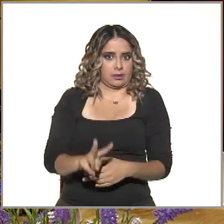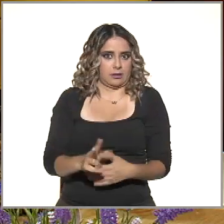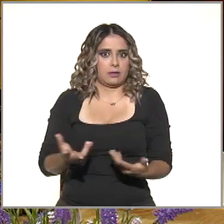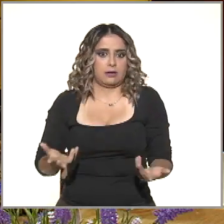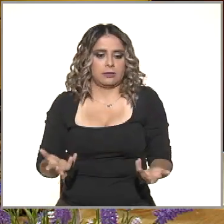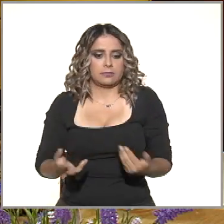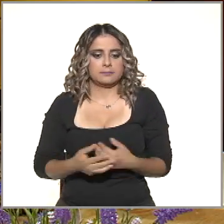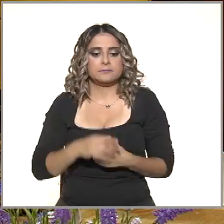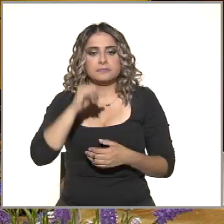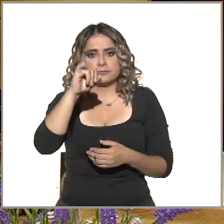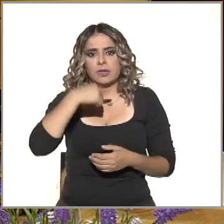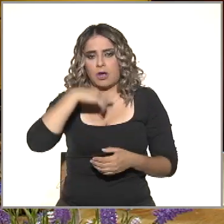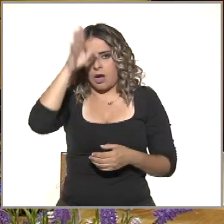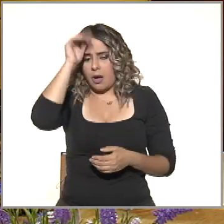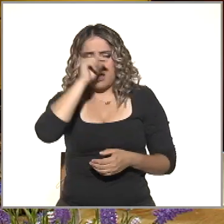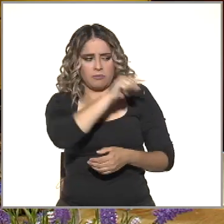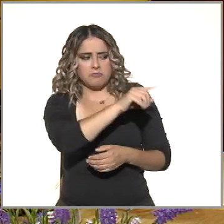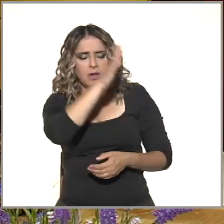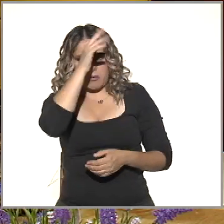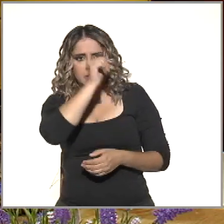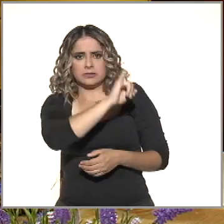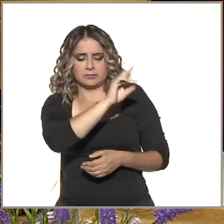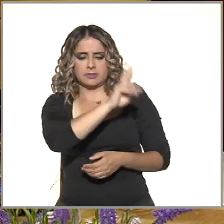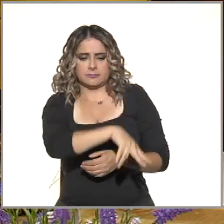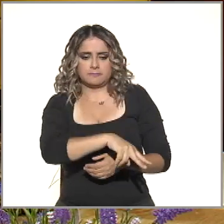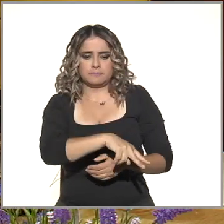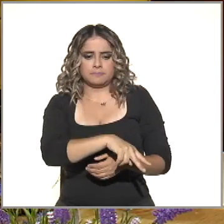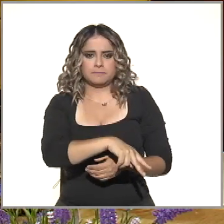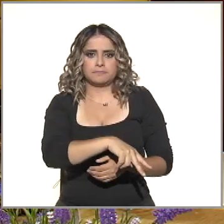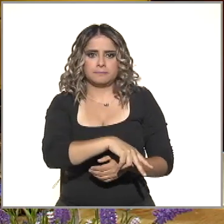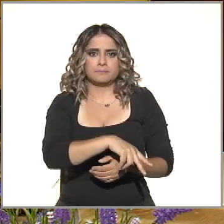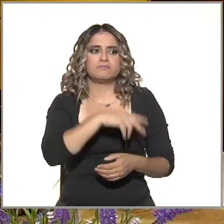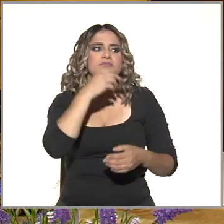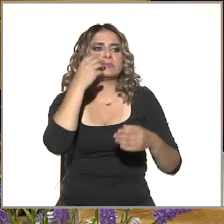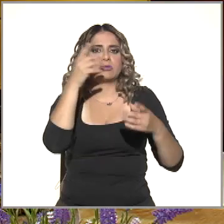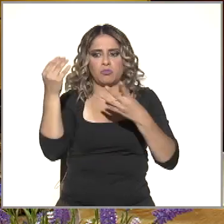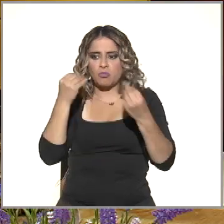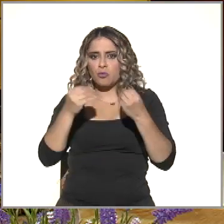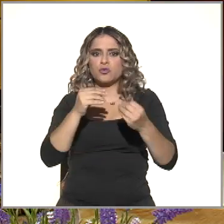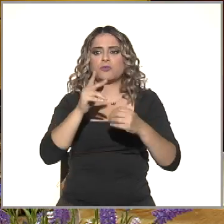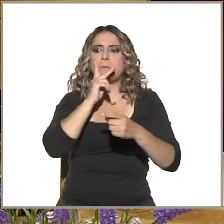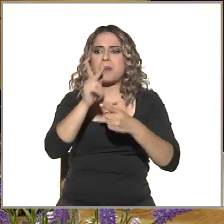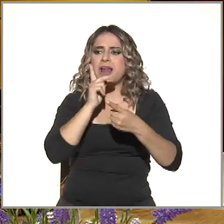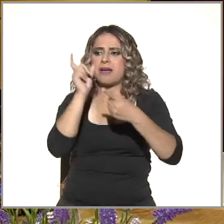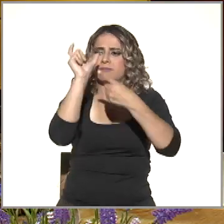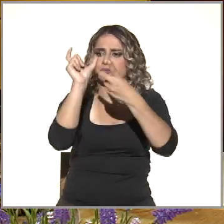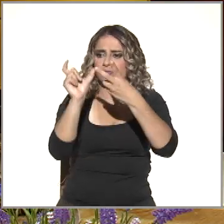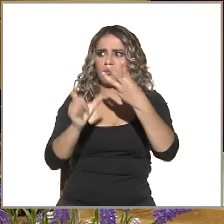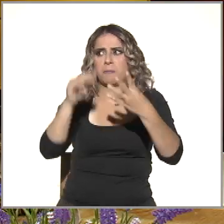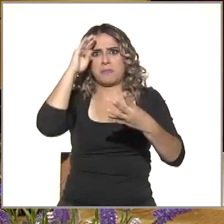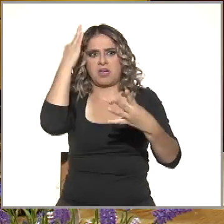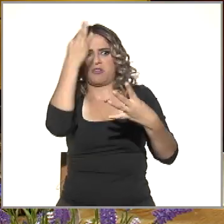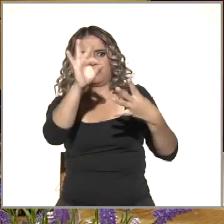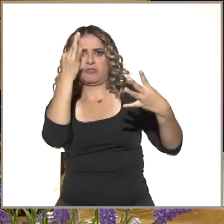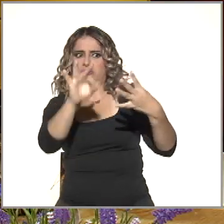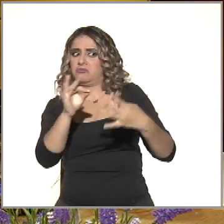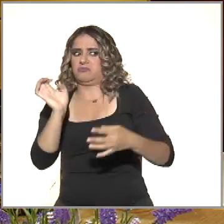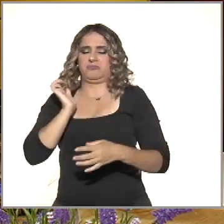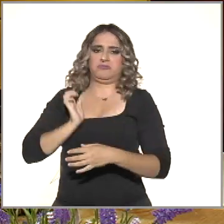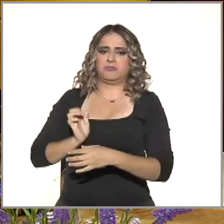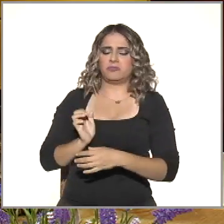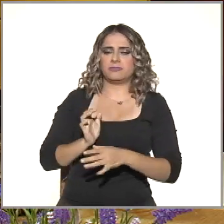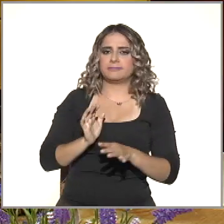línea, yo estoy de acuerdo contigo. Sí creo que estamos persiguiendo mucho las palabras, ¿no? Y a lo mejor nos podemos quedar ahí en ese